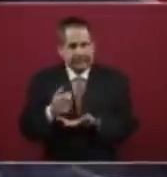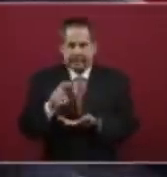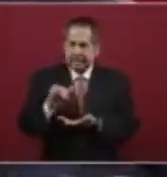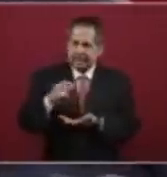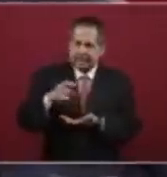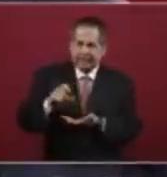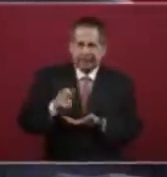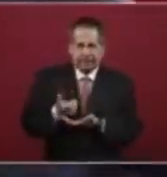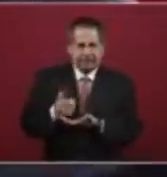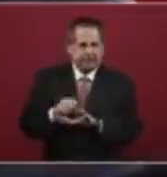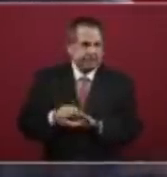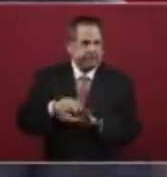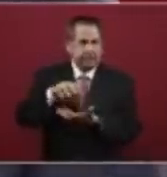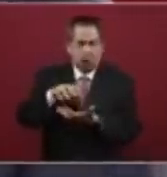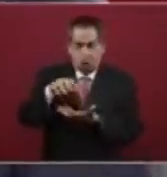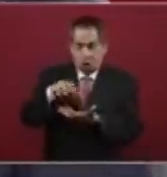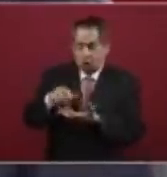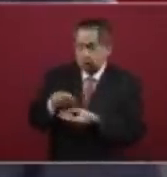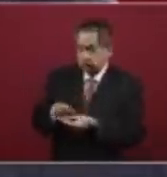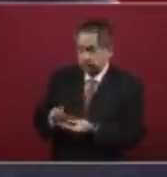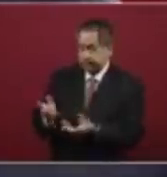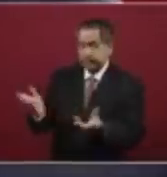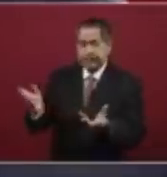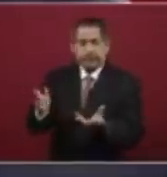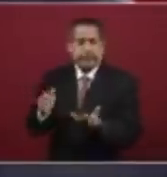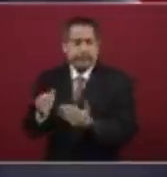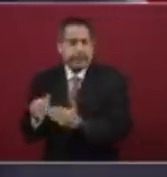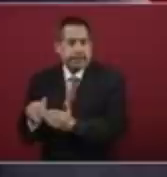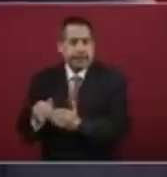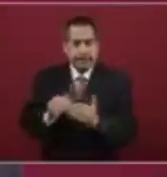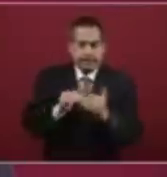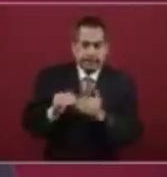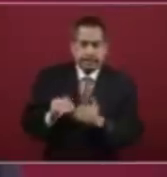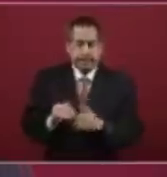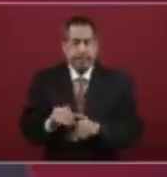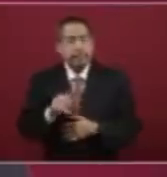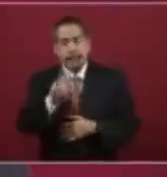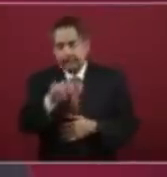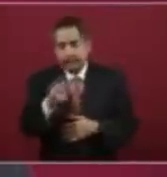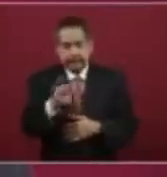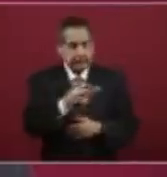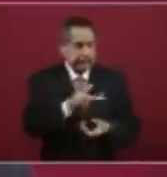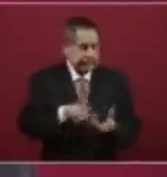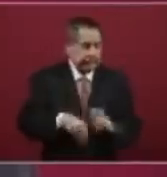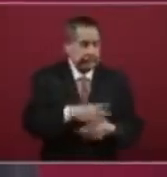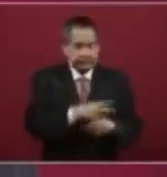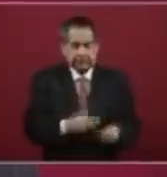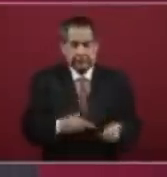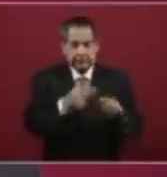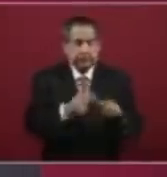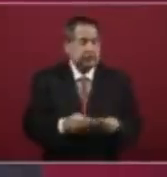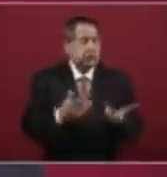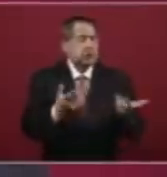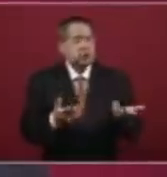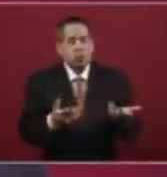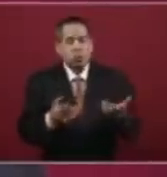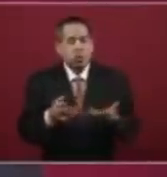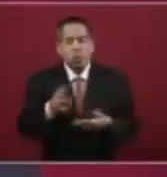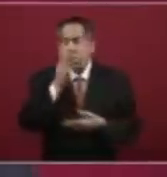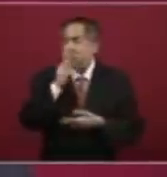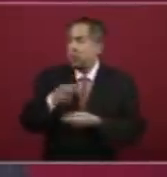y distribuirla, pero sí se necesita crearla, porque no se puede